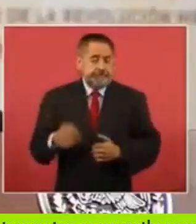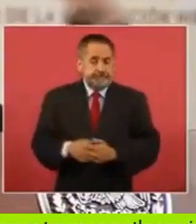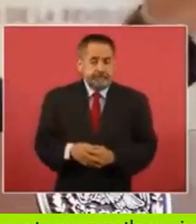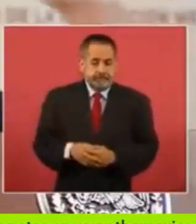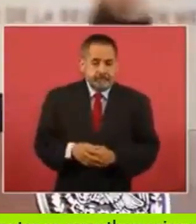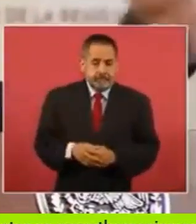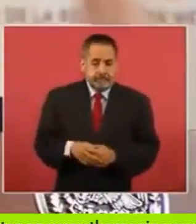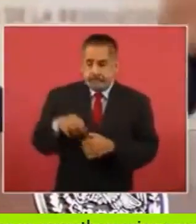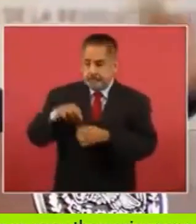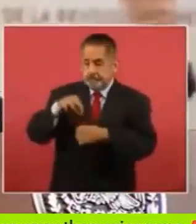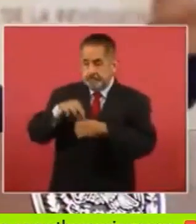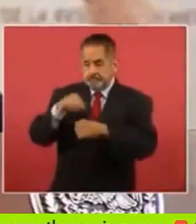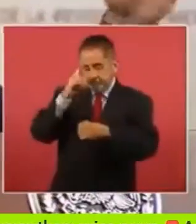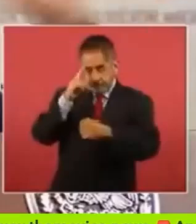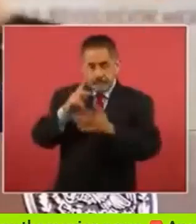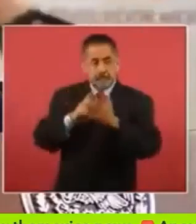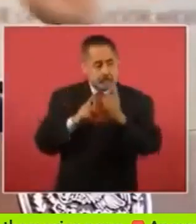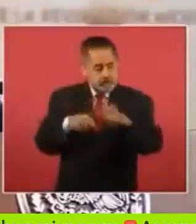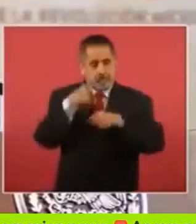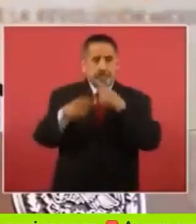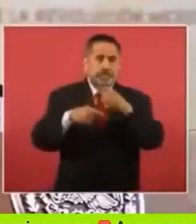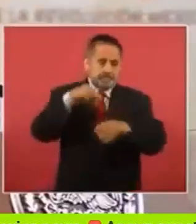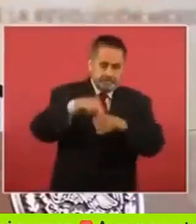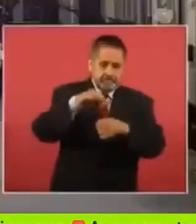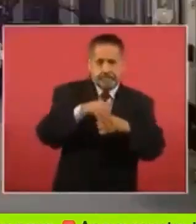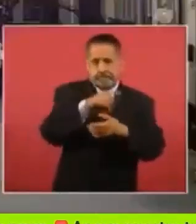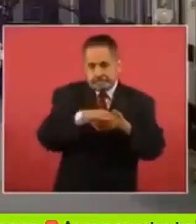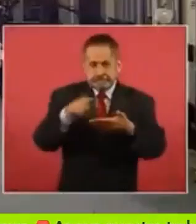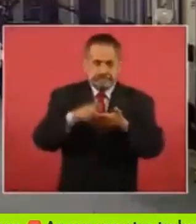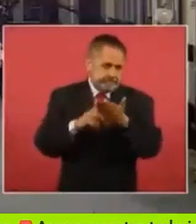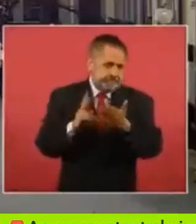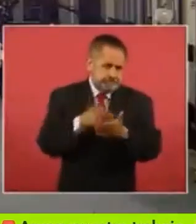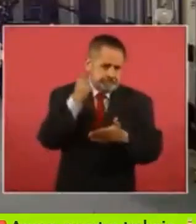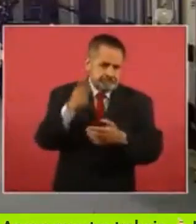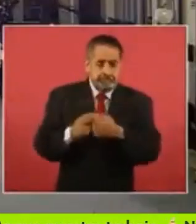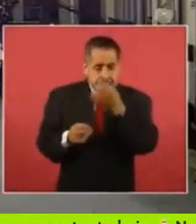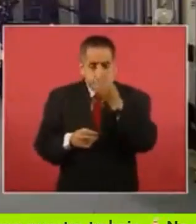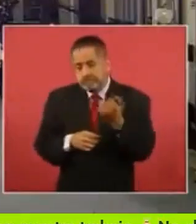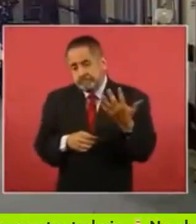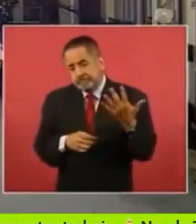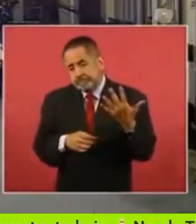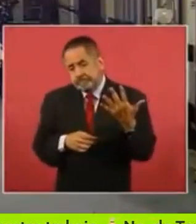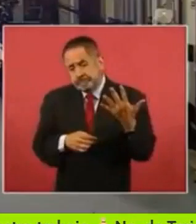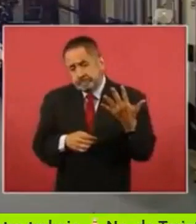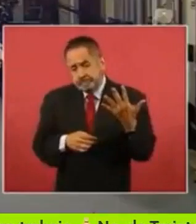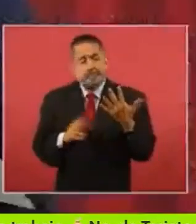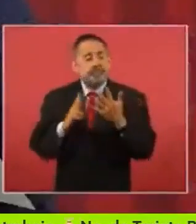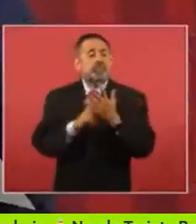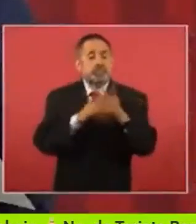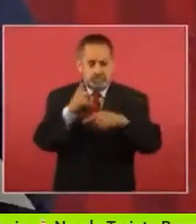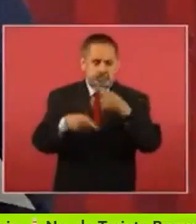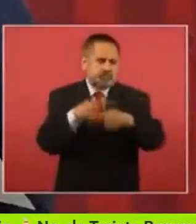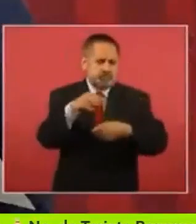elecciones para repetirse o para este sin repetirse